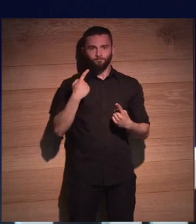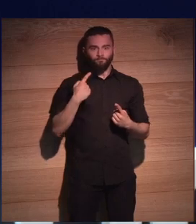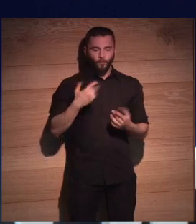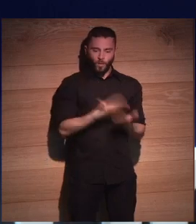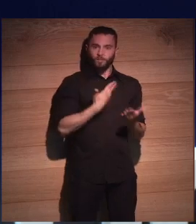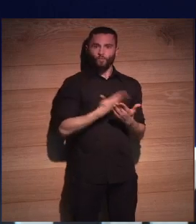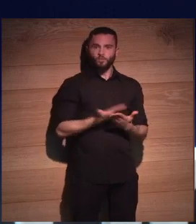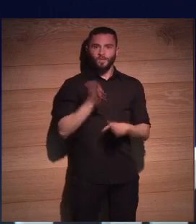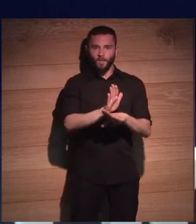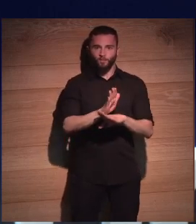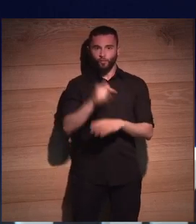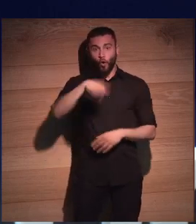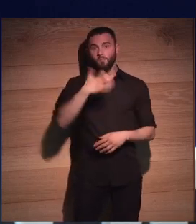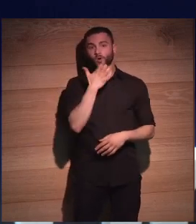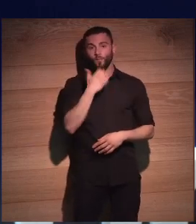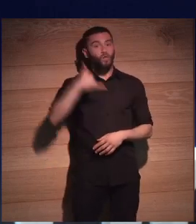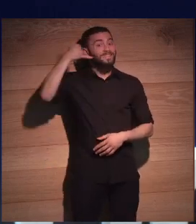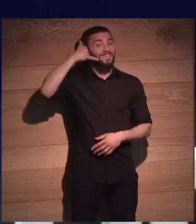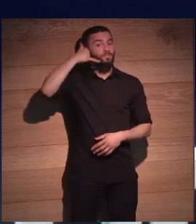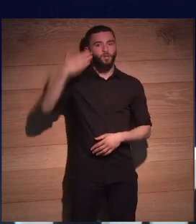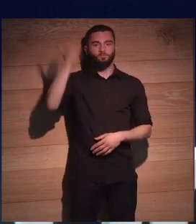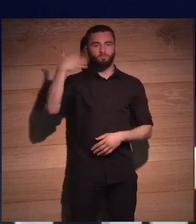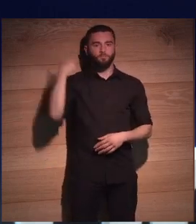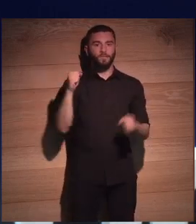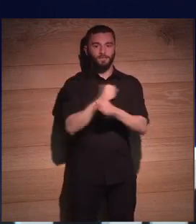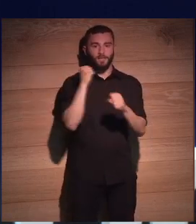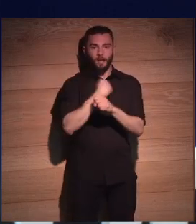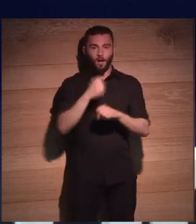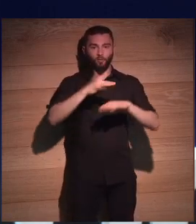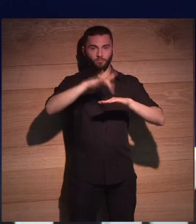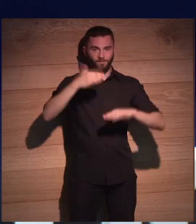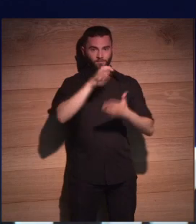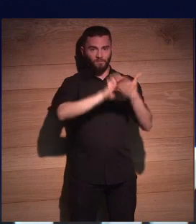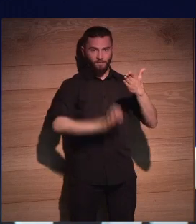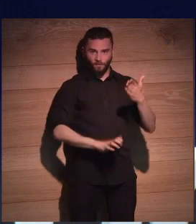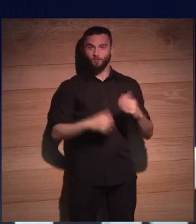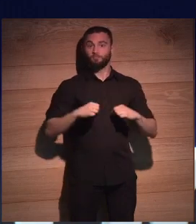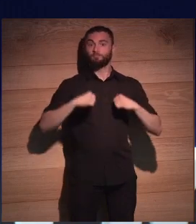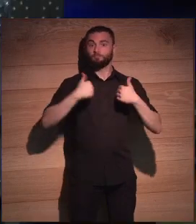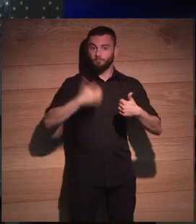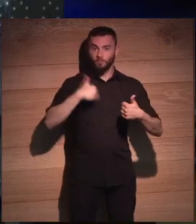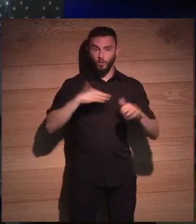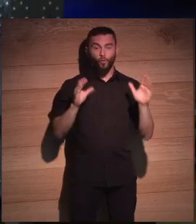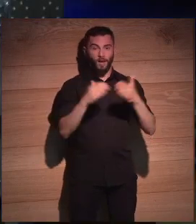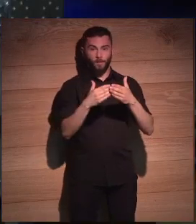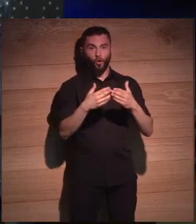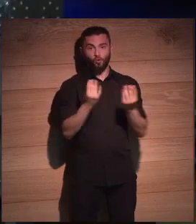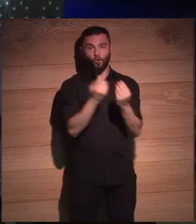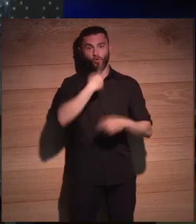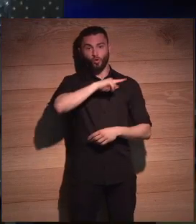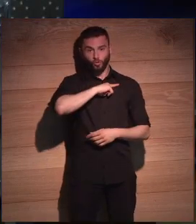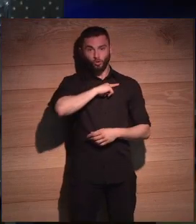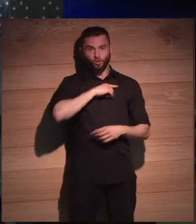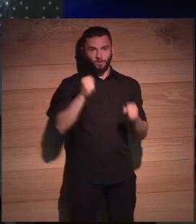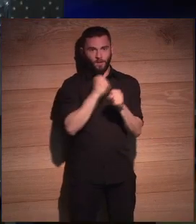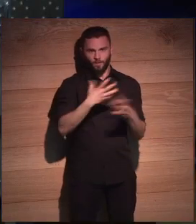que, por ejemplo, en el caso de Telefónica, ya habían empezado el trabajo con un manifiesto digital. Un equipo que trabaja mucho con nosotros, que es el de